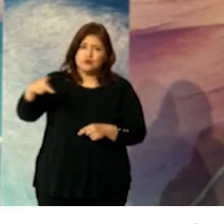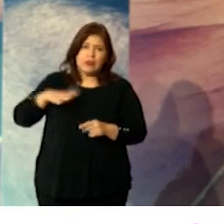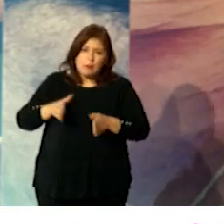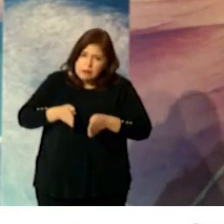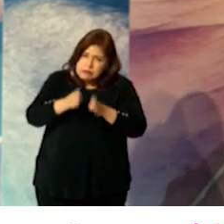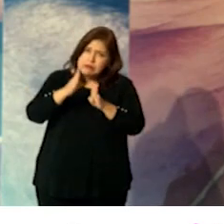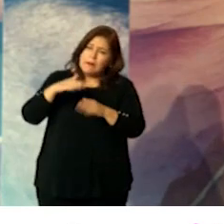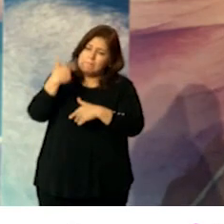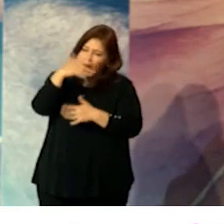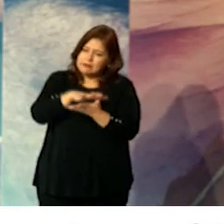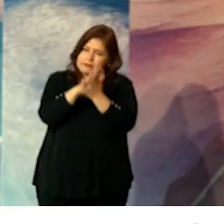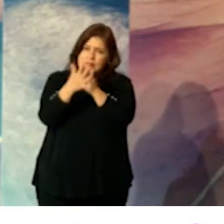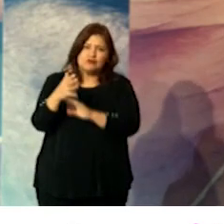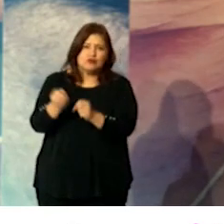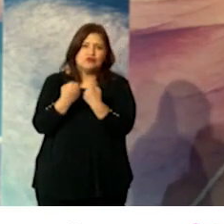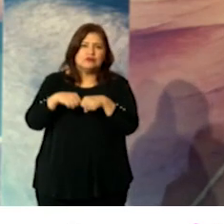de transformación social.